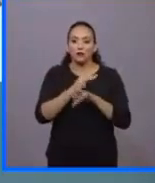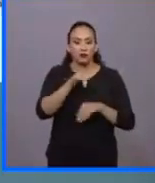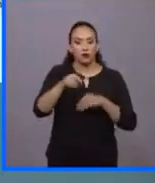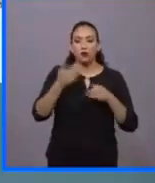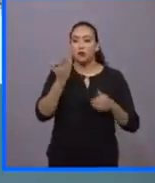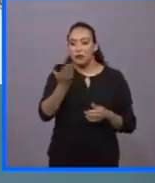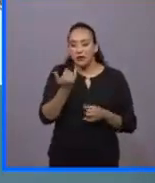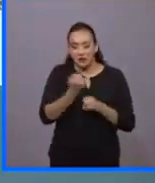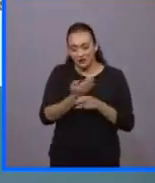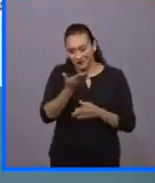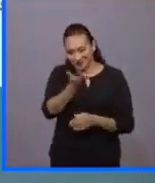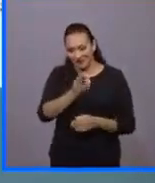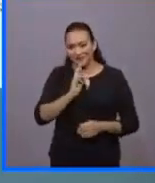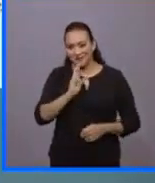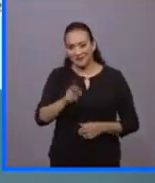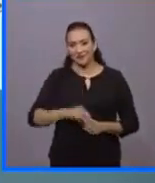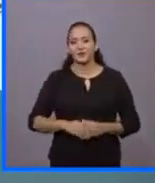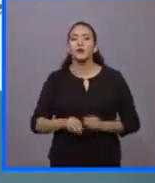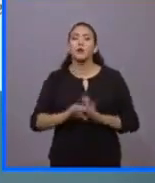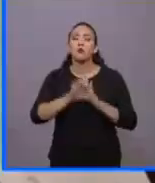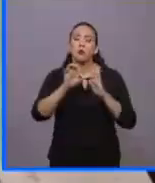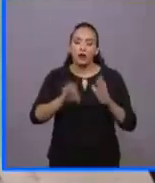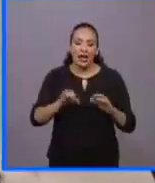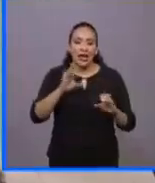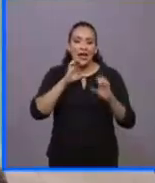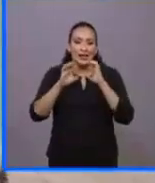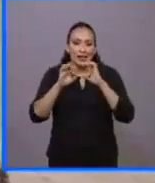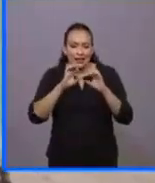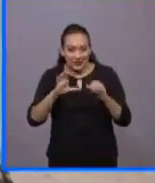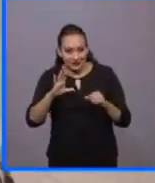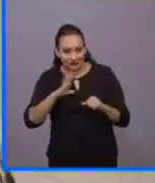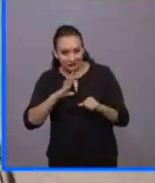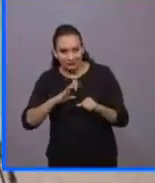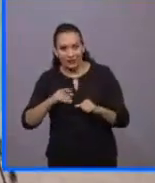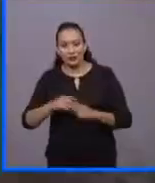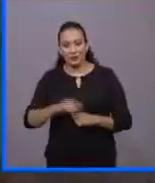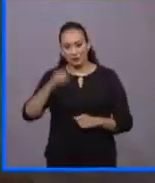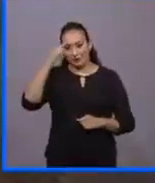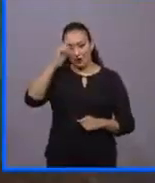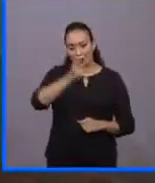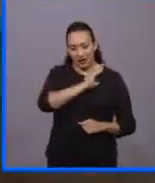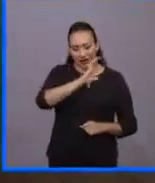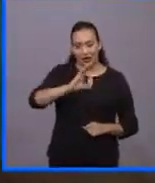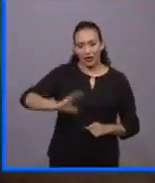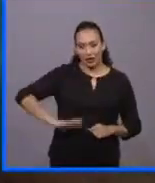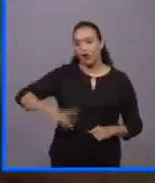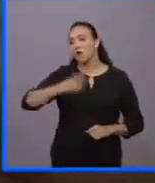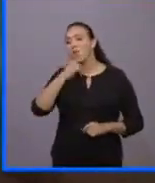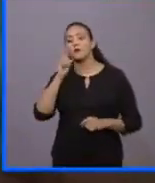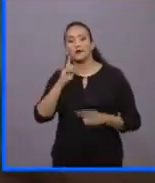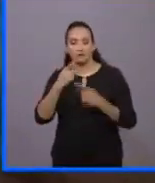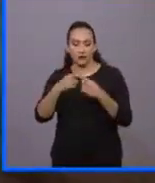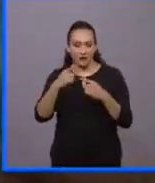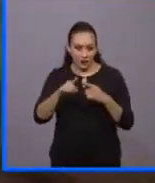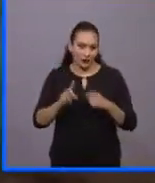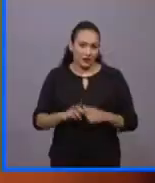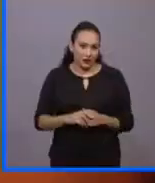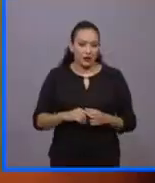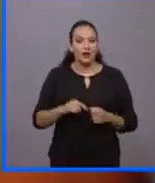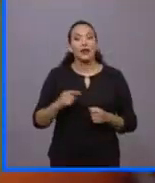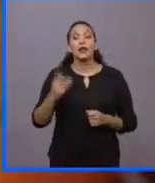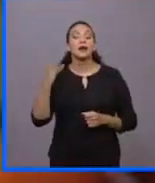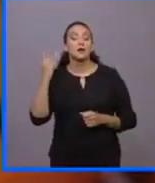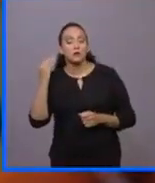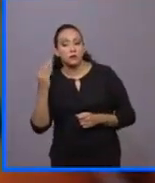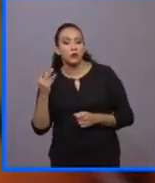disponibles en línea, tales como las entrevistas realizadas a las y los candidatos en medios de